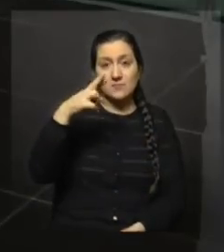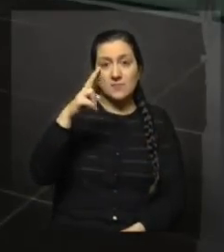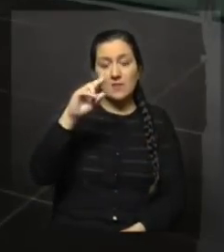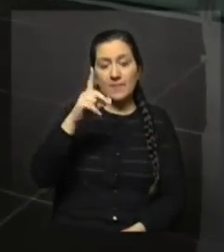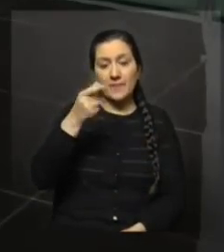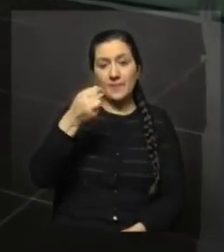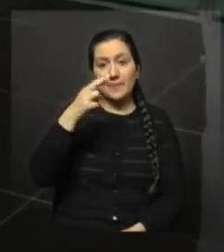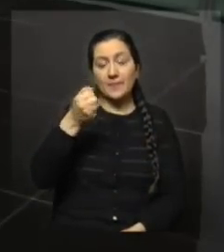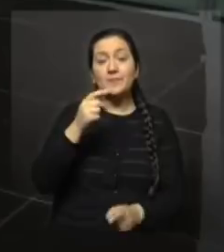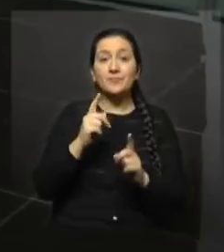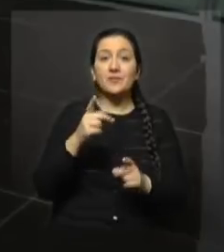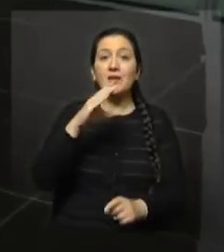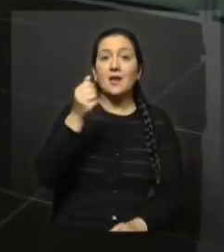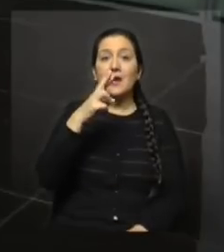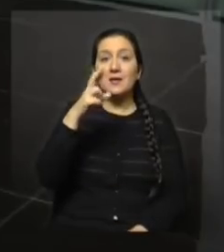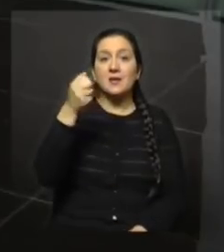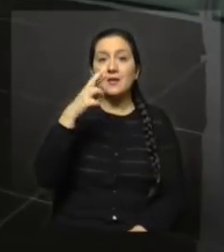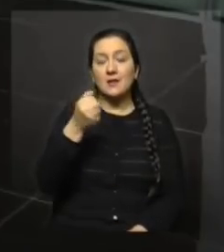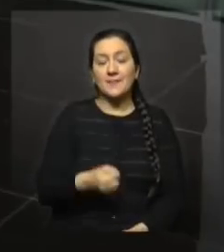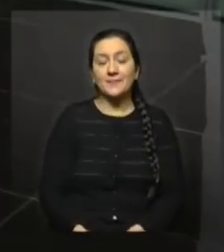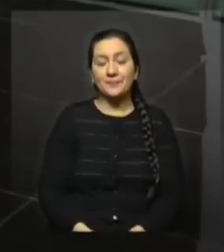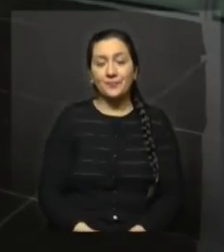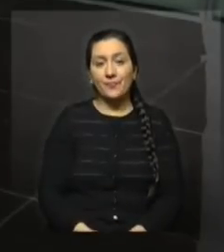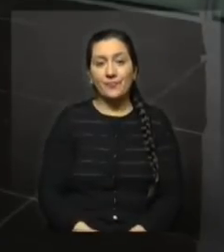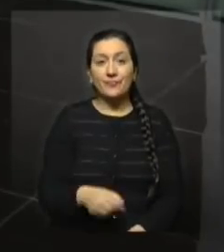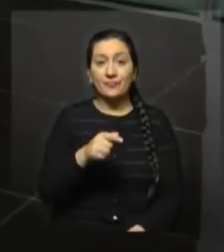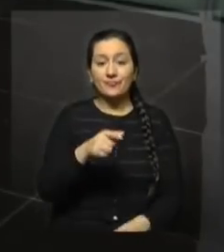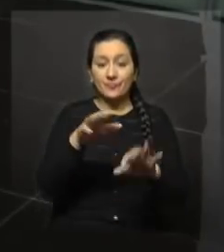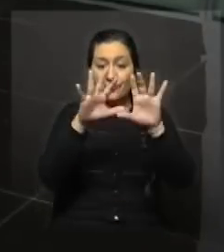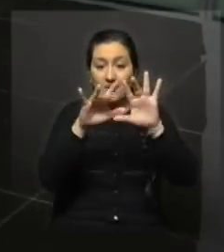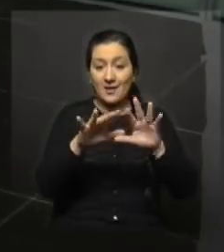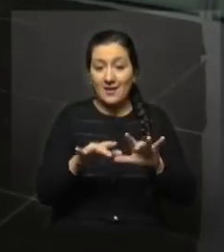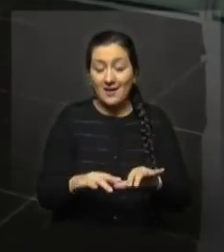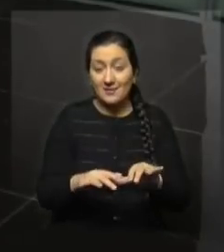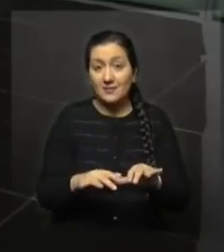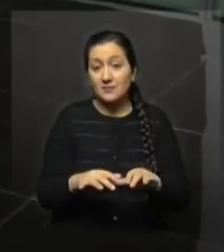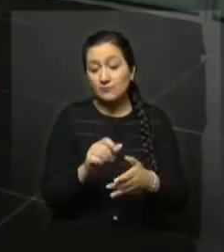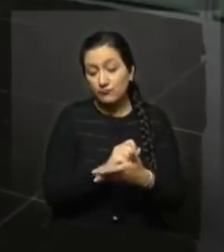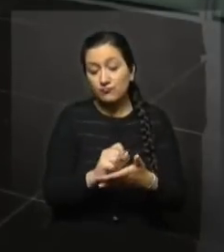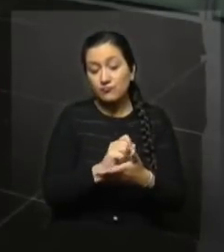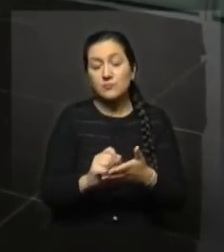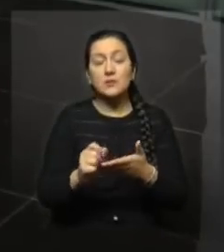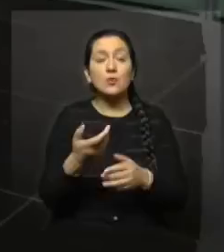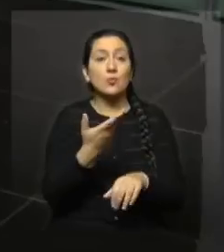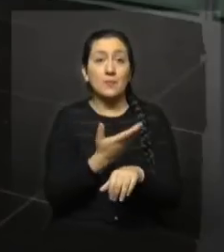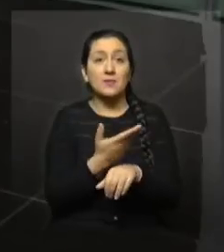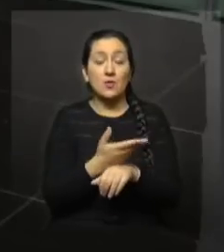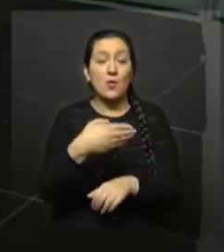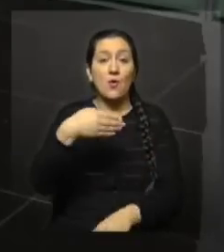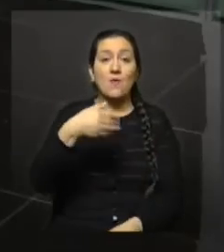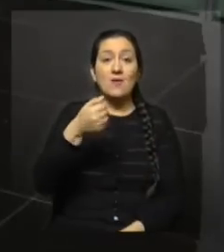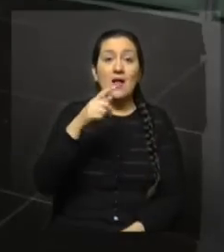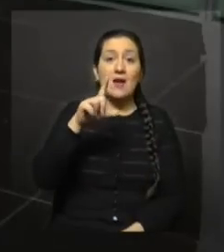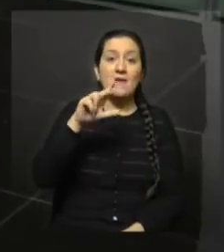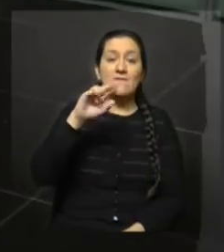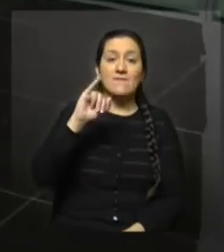Charles carrera por el amparo judicial exactamente estamos hablando de que se trata de una carta redactada a pedido del abogado Alejandro balbi en el